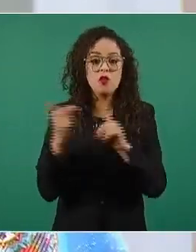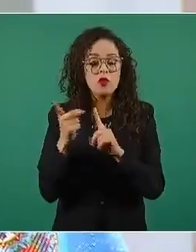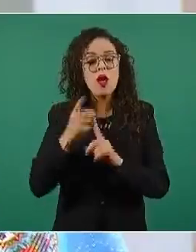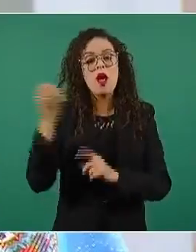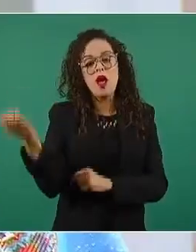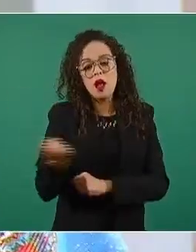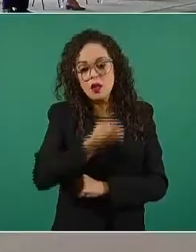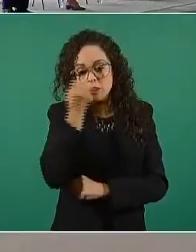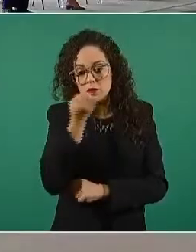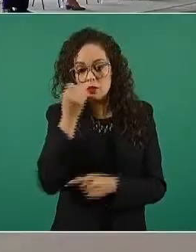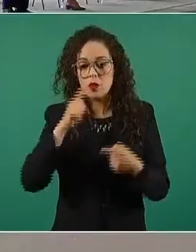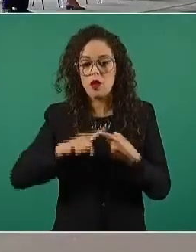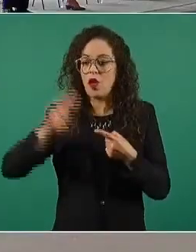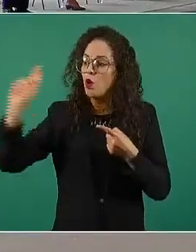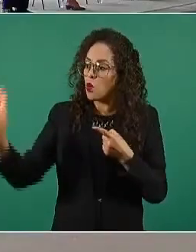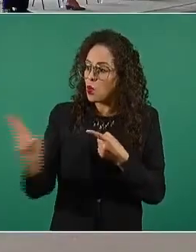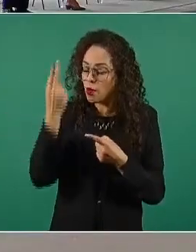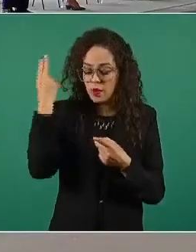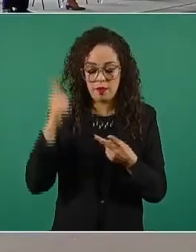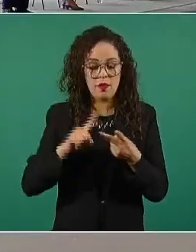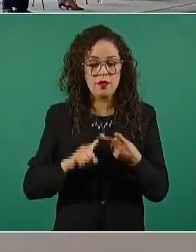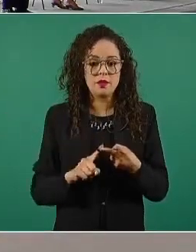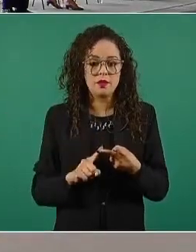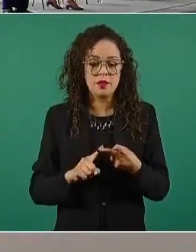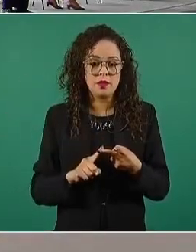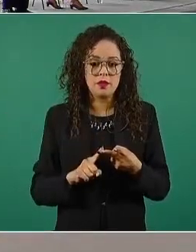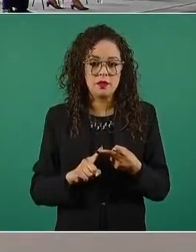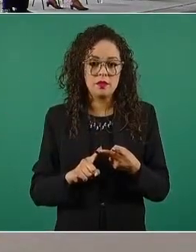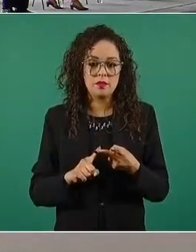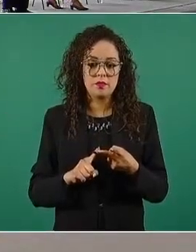en las universidades.